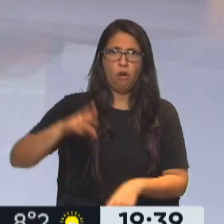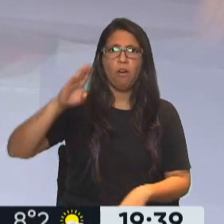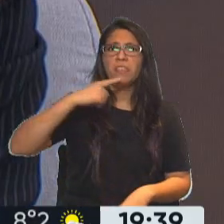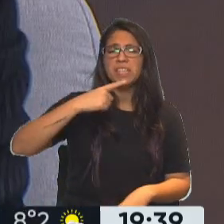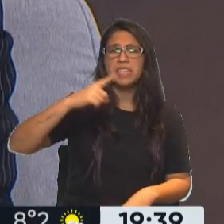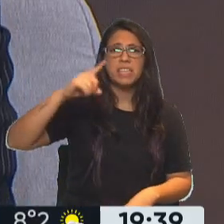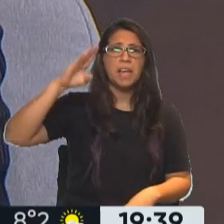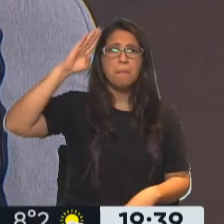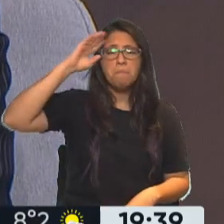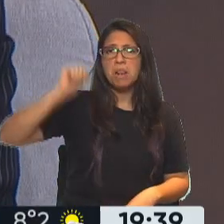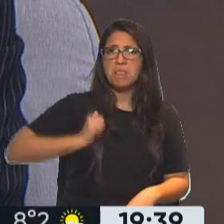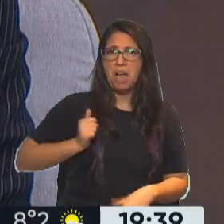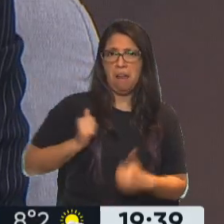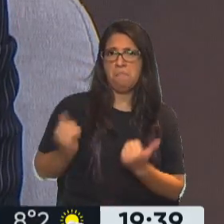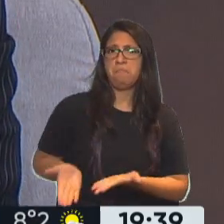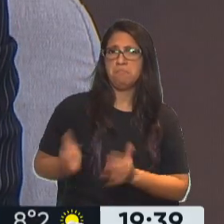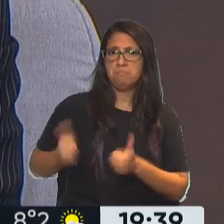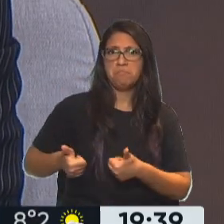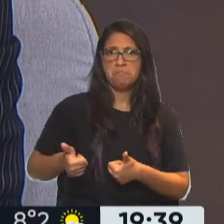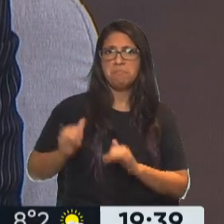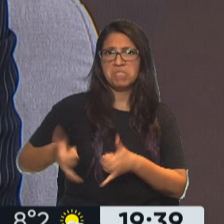Y yo creo que en algún aspecto sí.